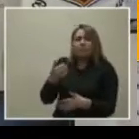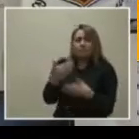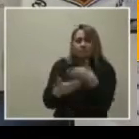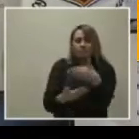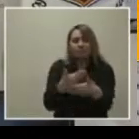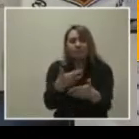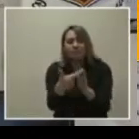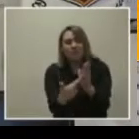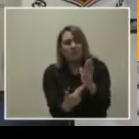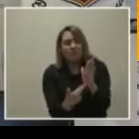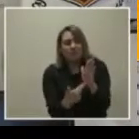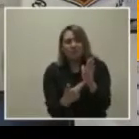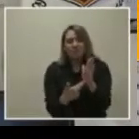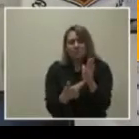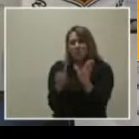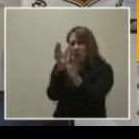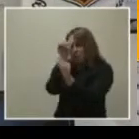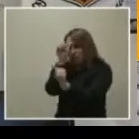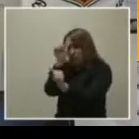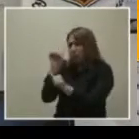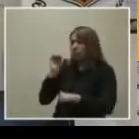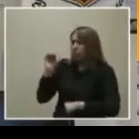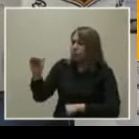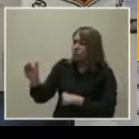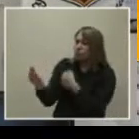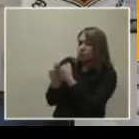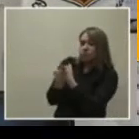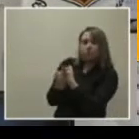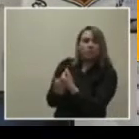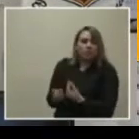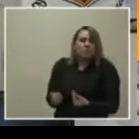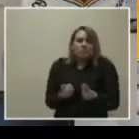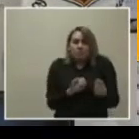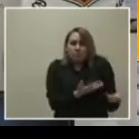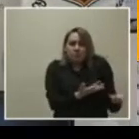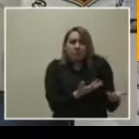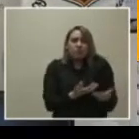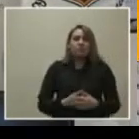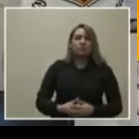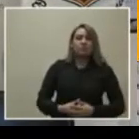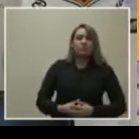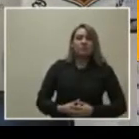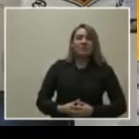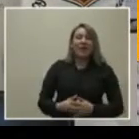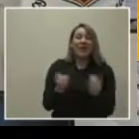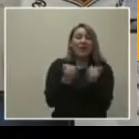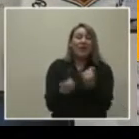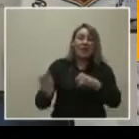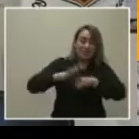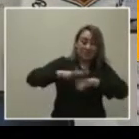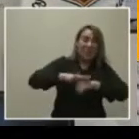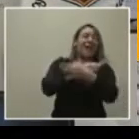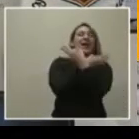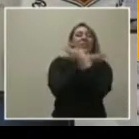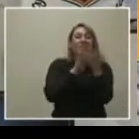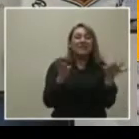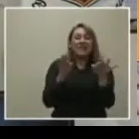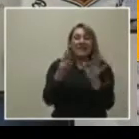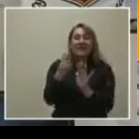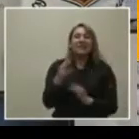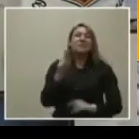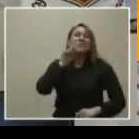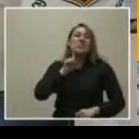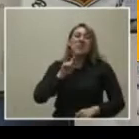se han acordado con ellos, que han solicitado, se les ha proporcionado. Y comentarles además que por instrucción de la